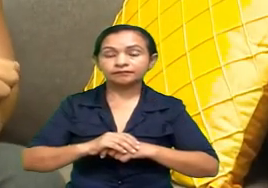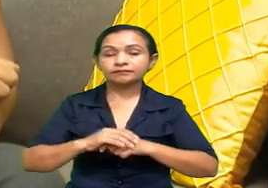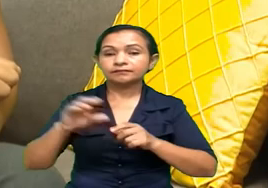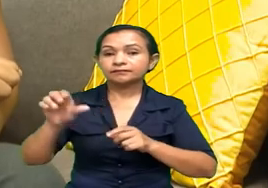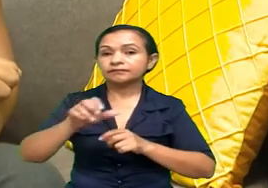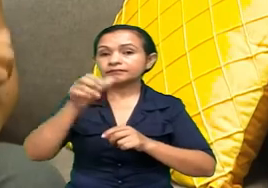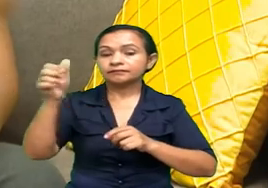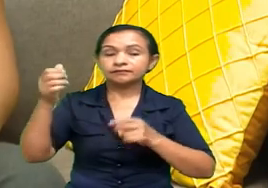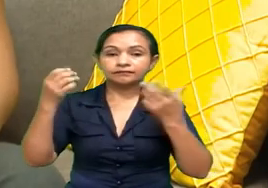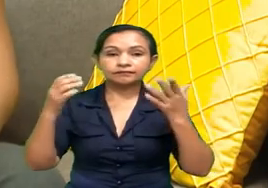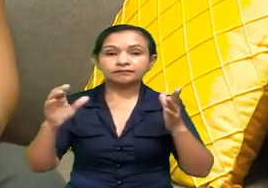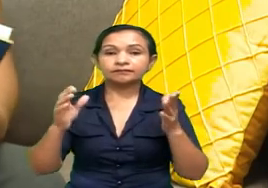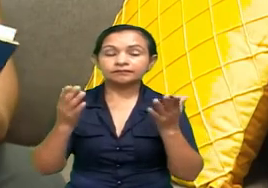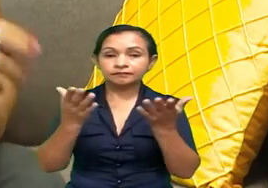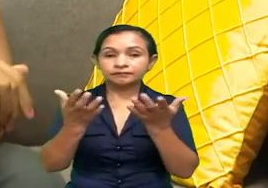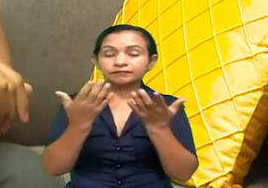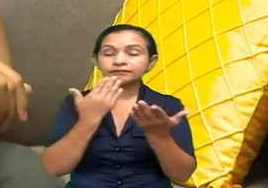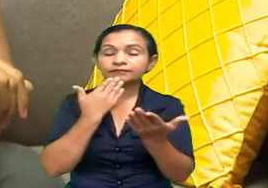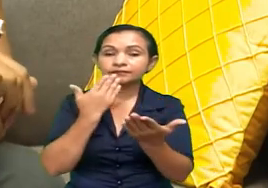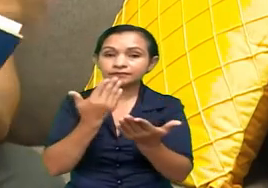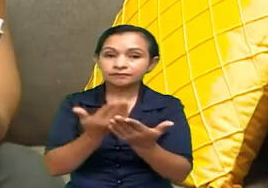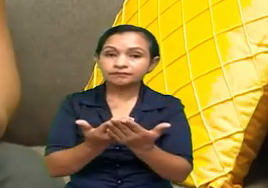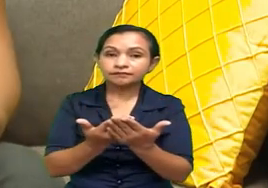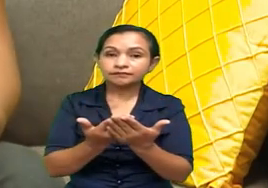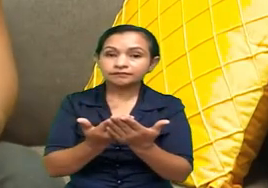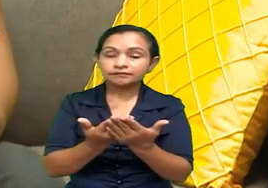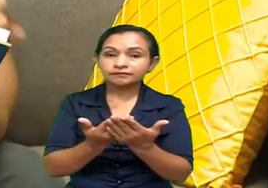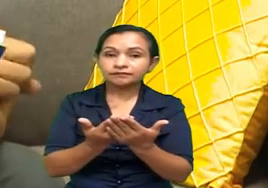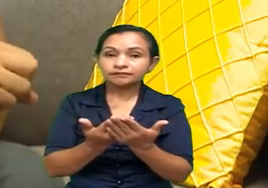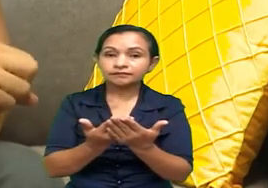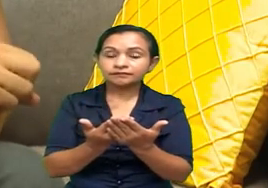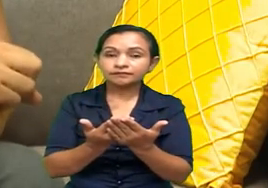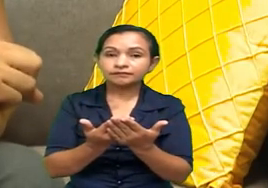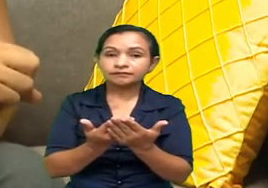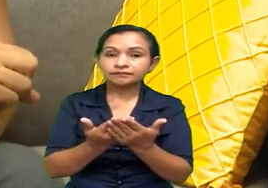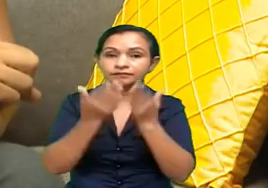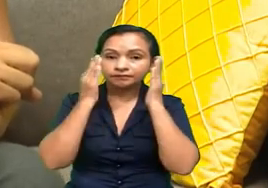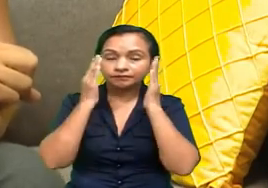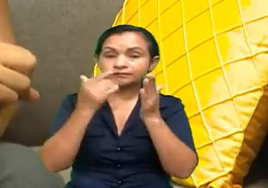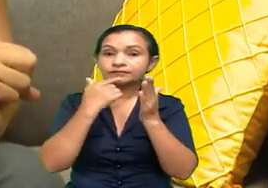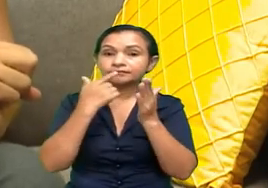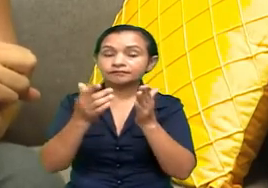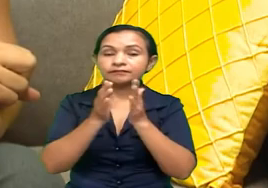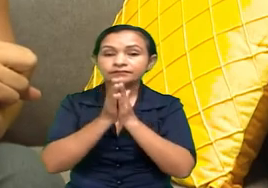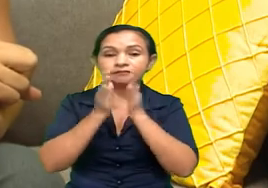otras naciones. Quiero agradecerle por su sintonía, y les invitamos a que